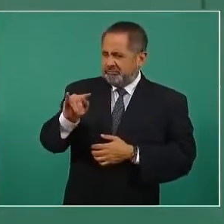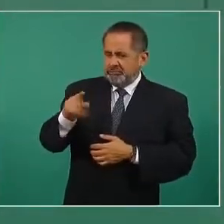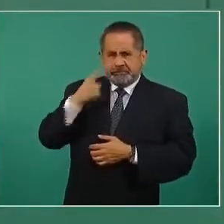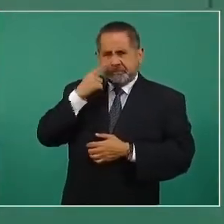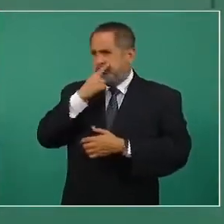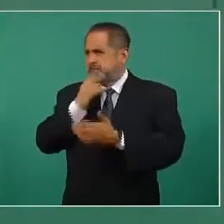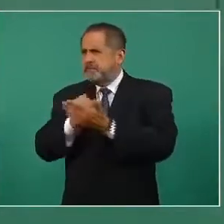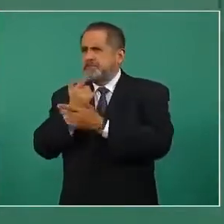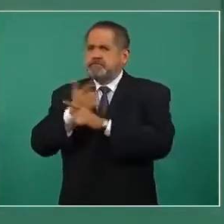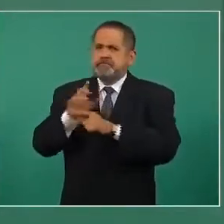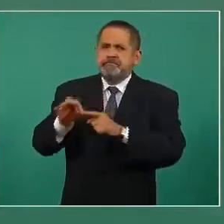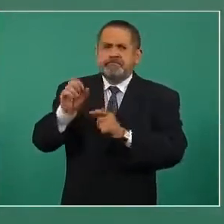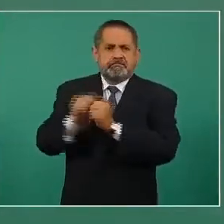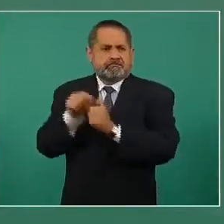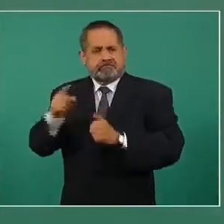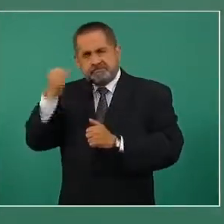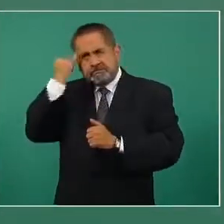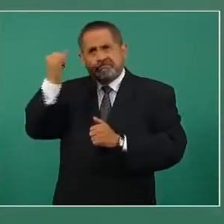pacifista,